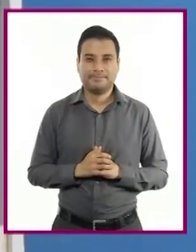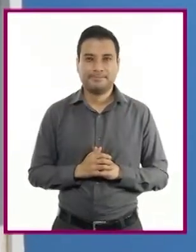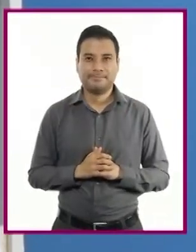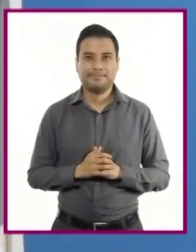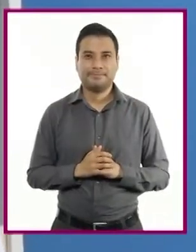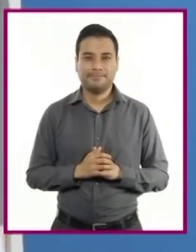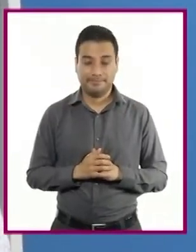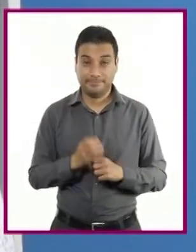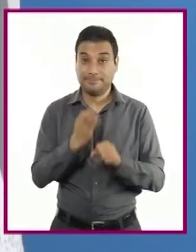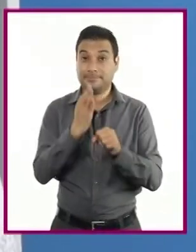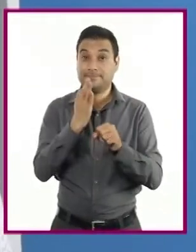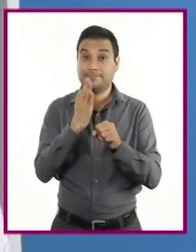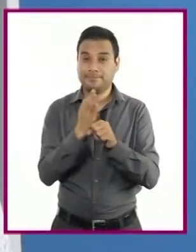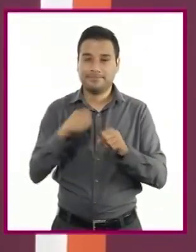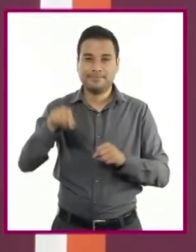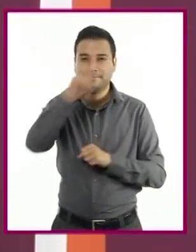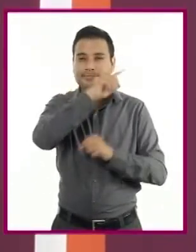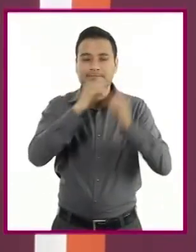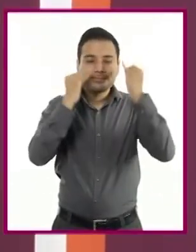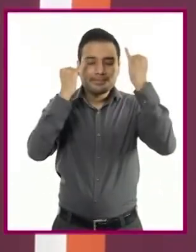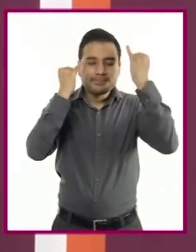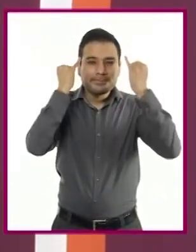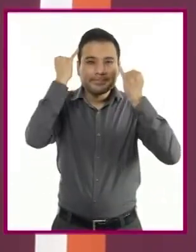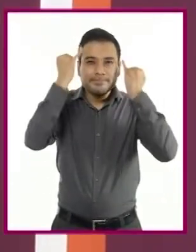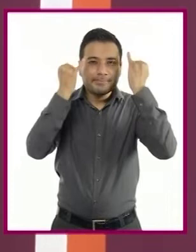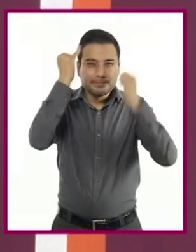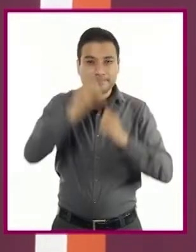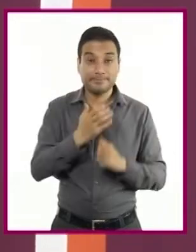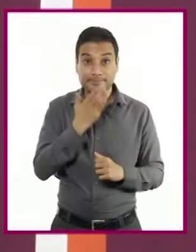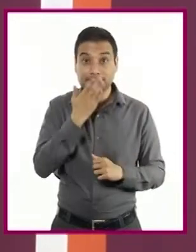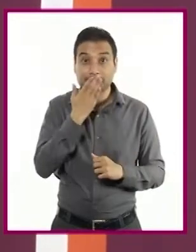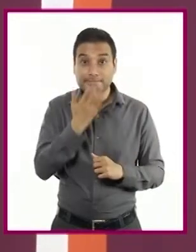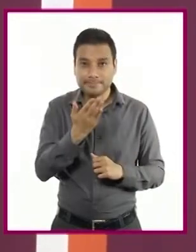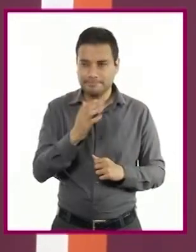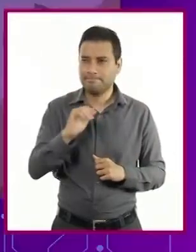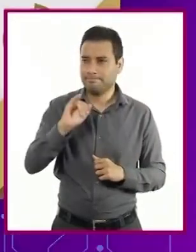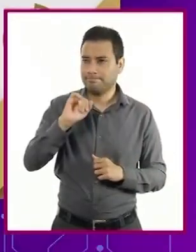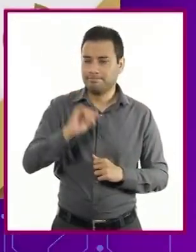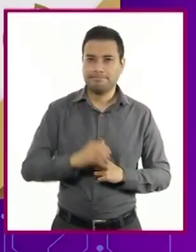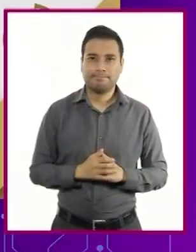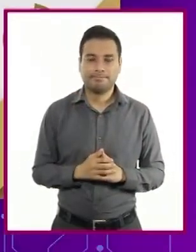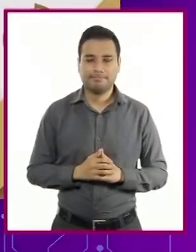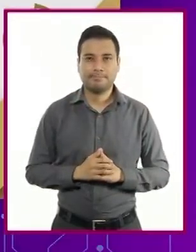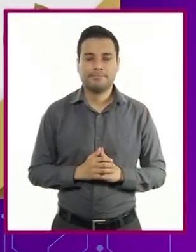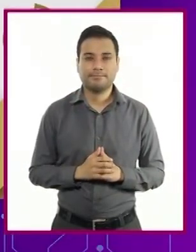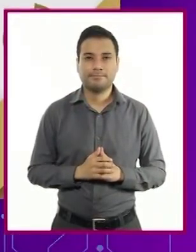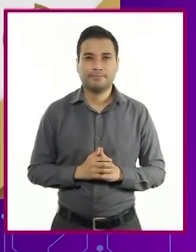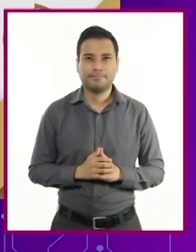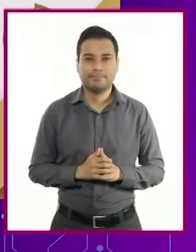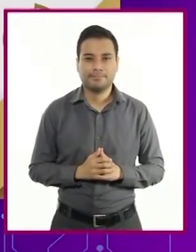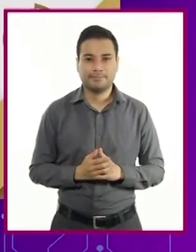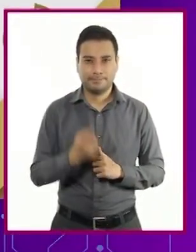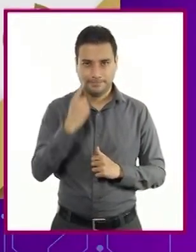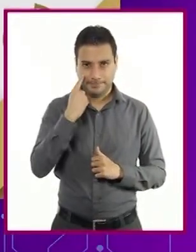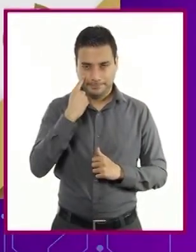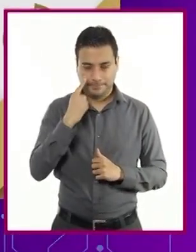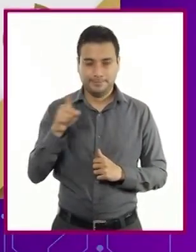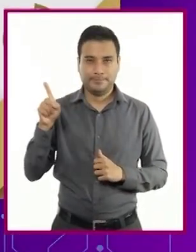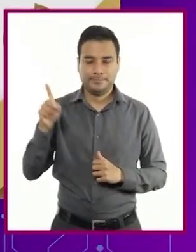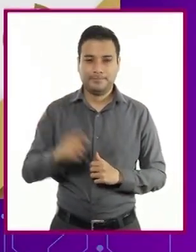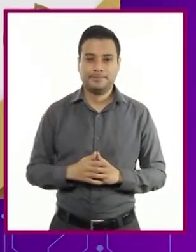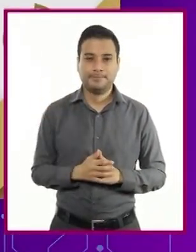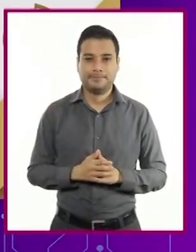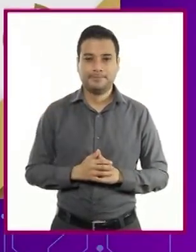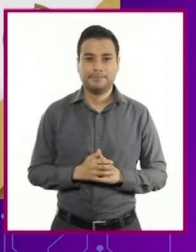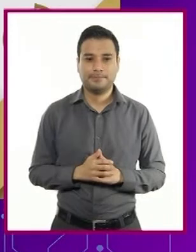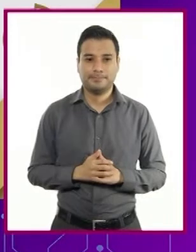la imaginación, ¿te parece? Me parece excelente, maestro. Aquí tenemos atrapados